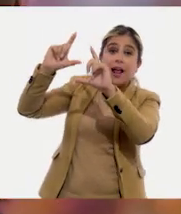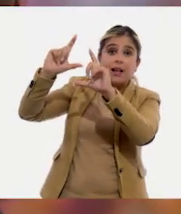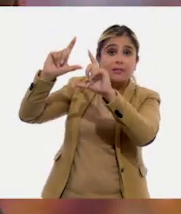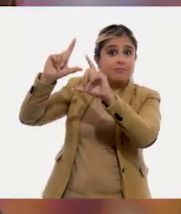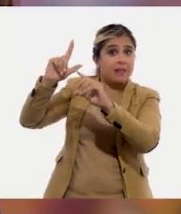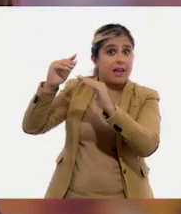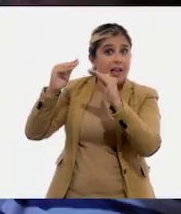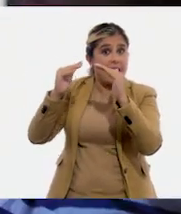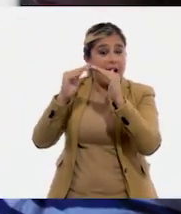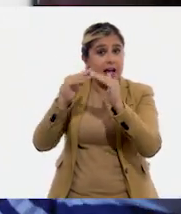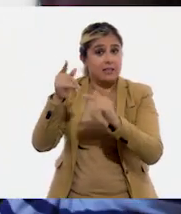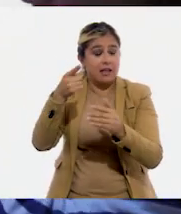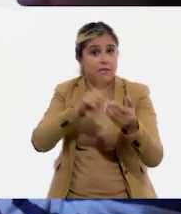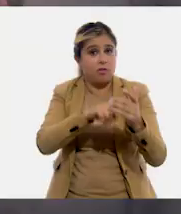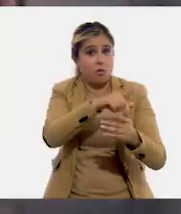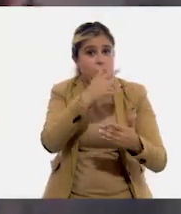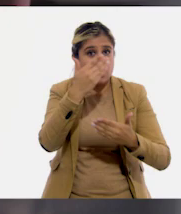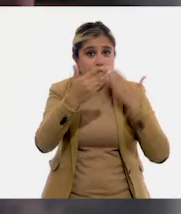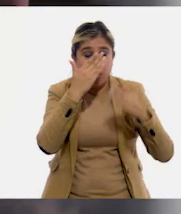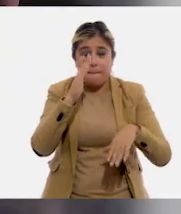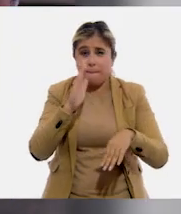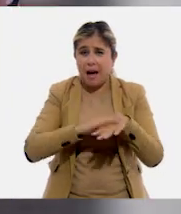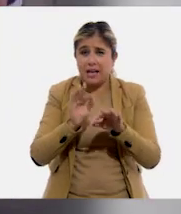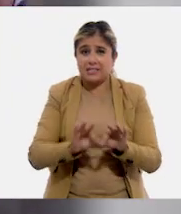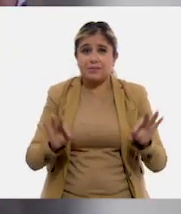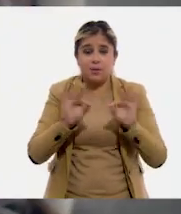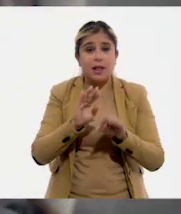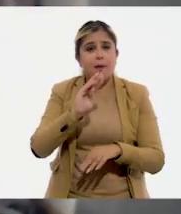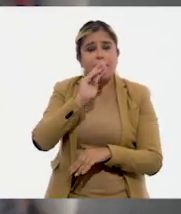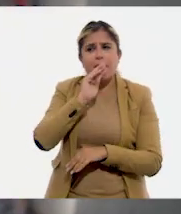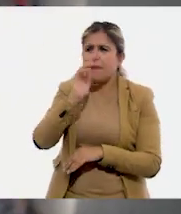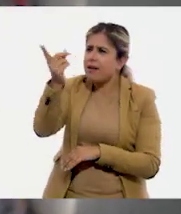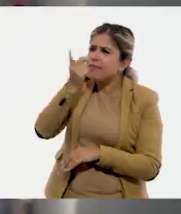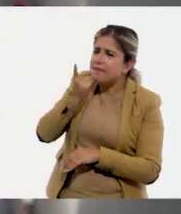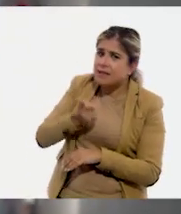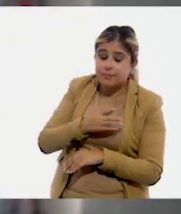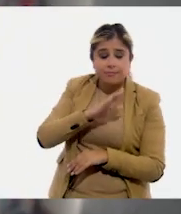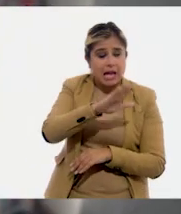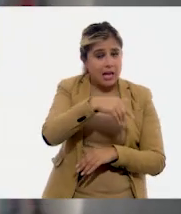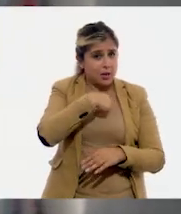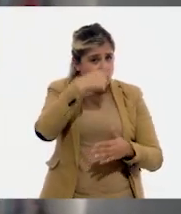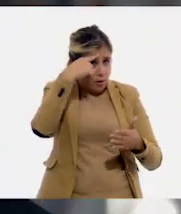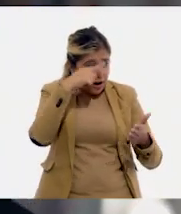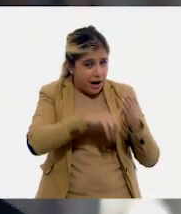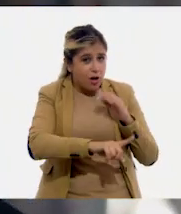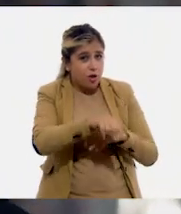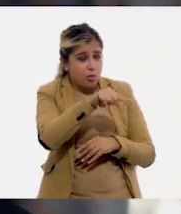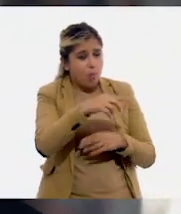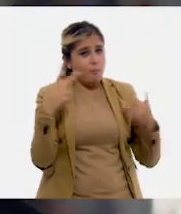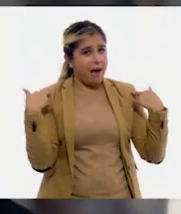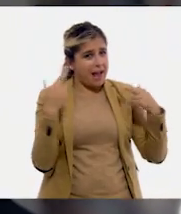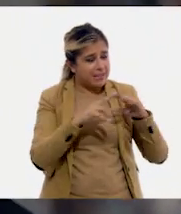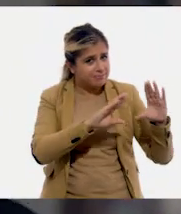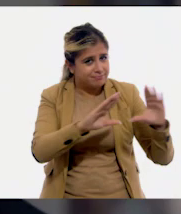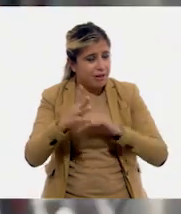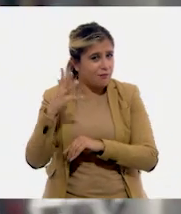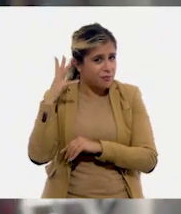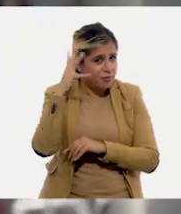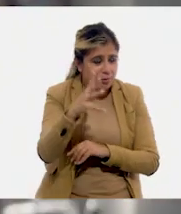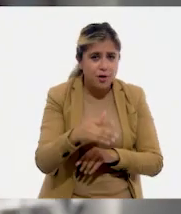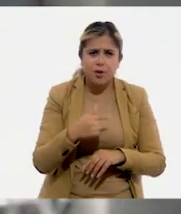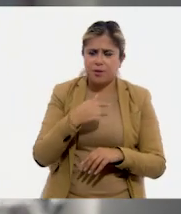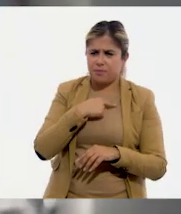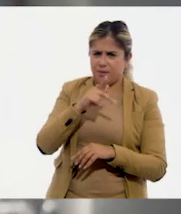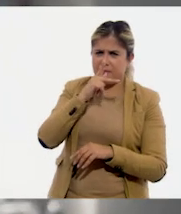casa el estudio siempre era lo más importante, mi mamá me decía, creo que sería buena idea que seas maestra. Y mi papá